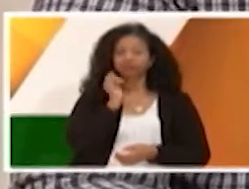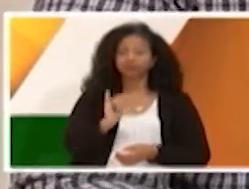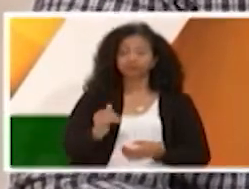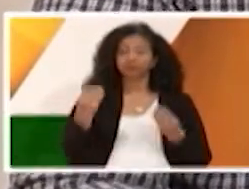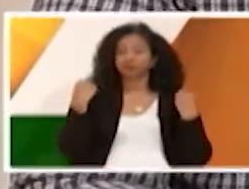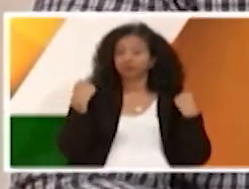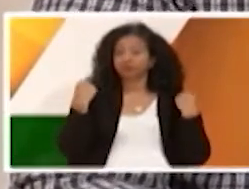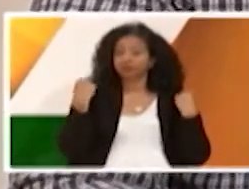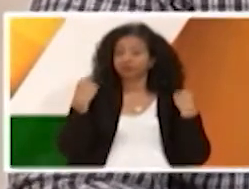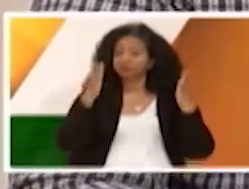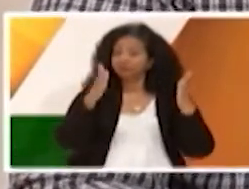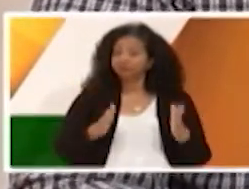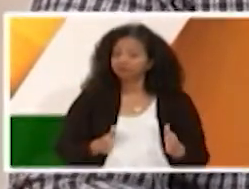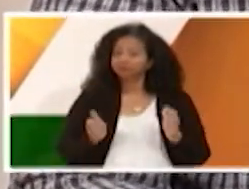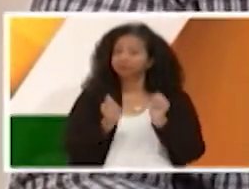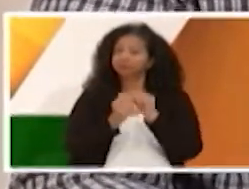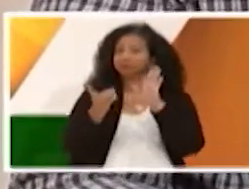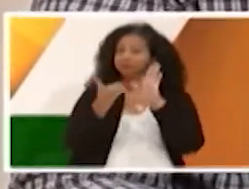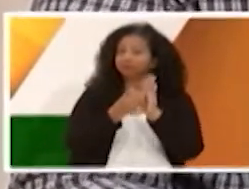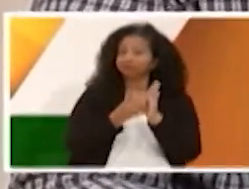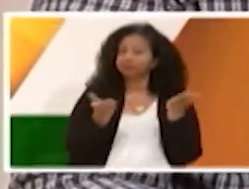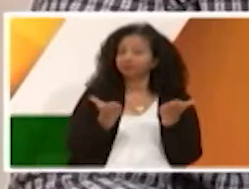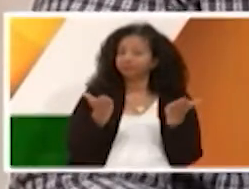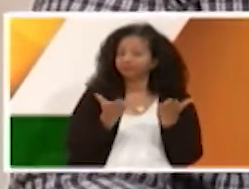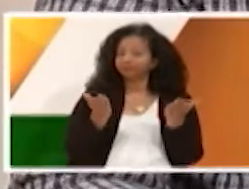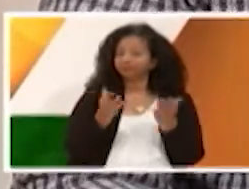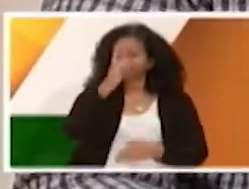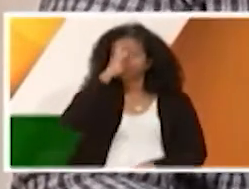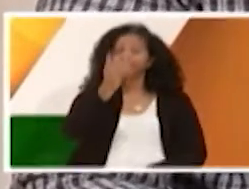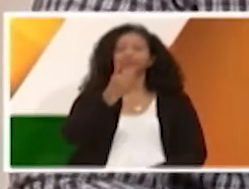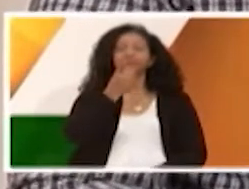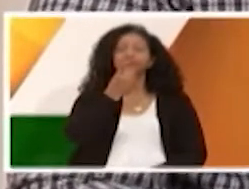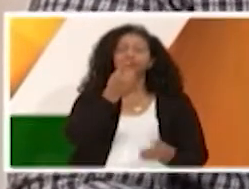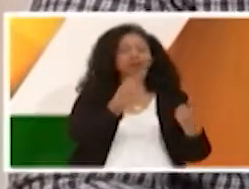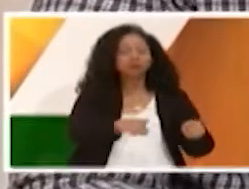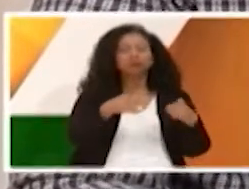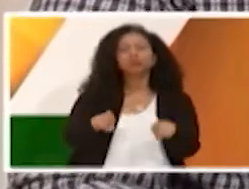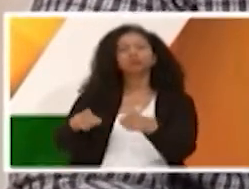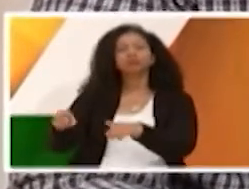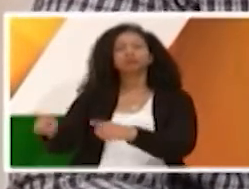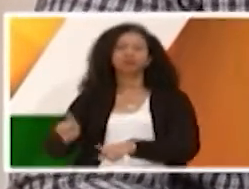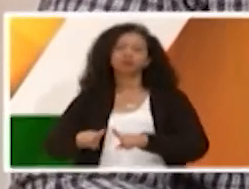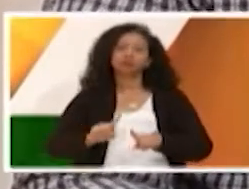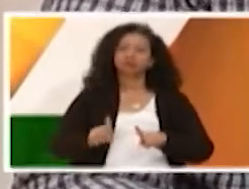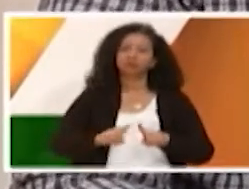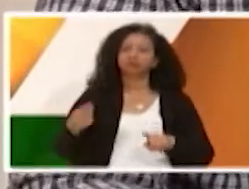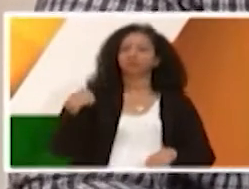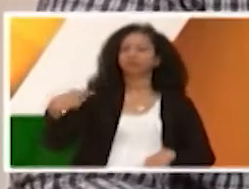deporte adaptado en la República Dominicana. Y se llevará una serie de eventos donde